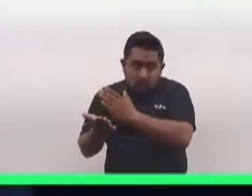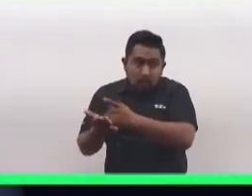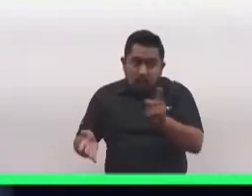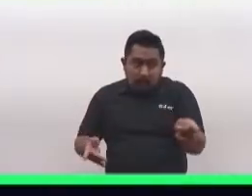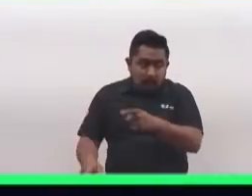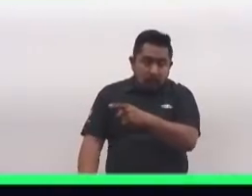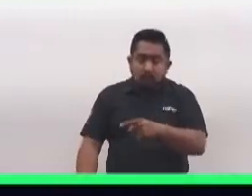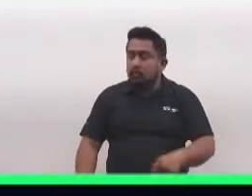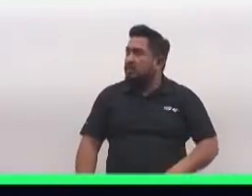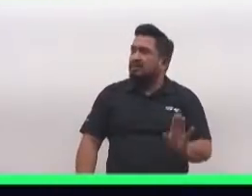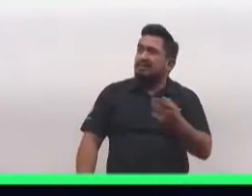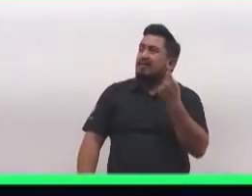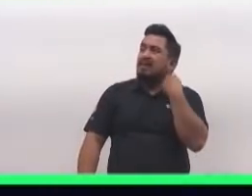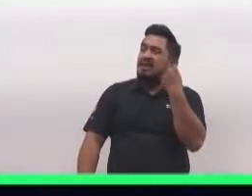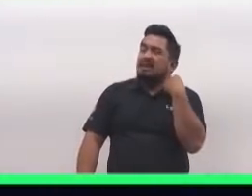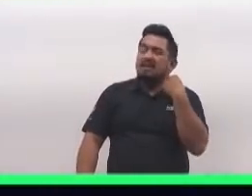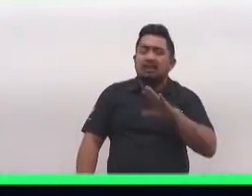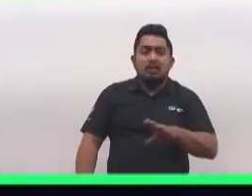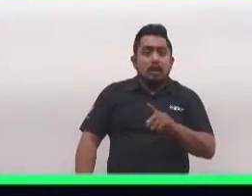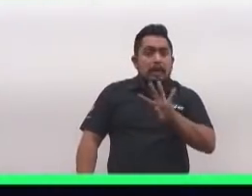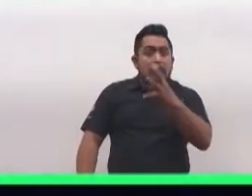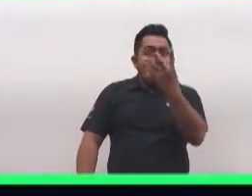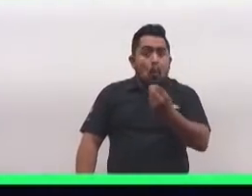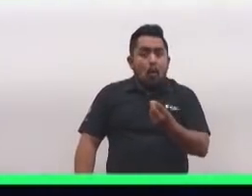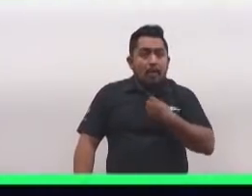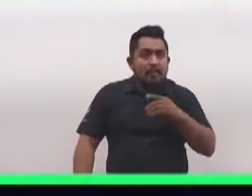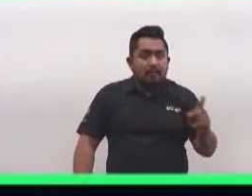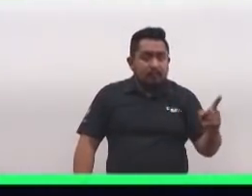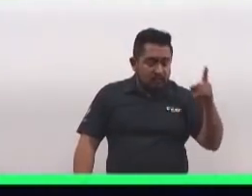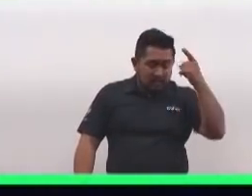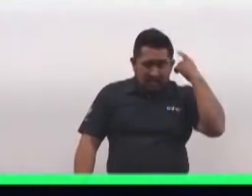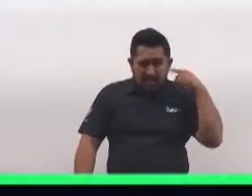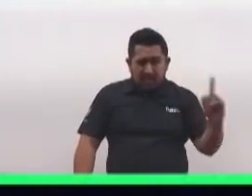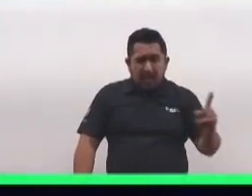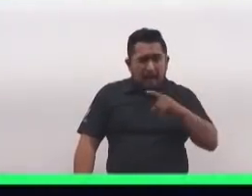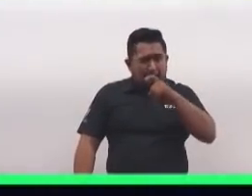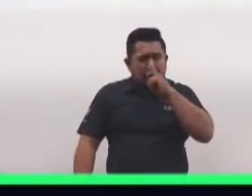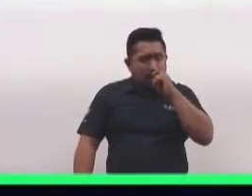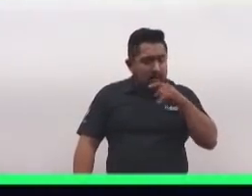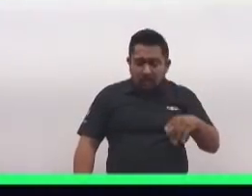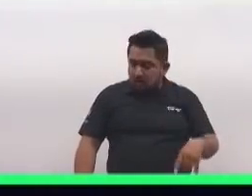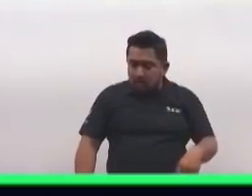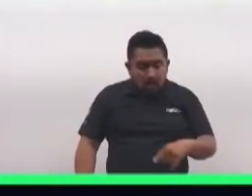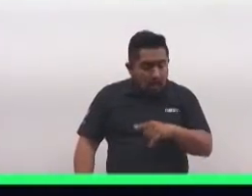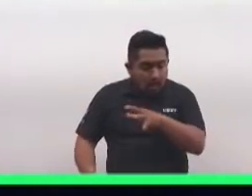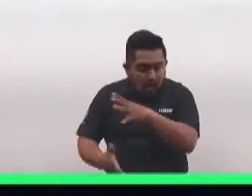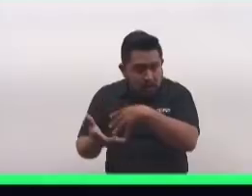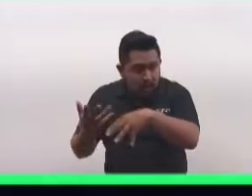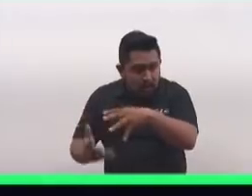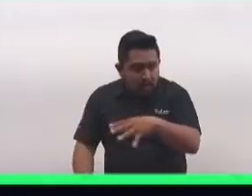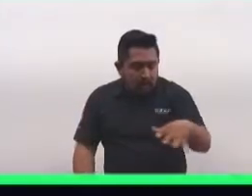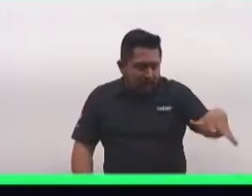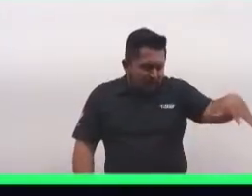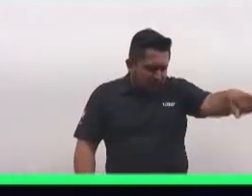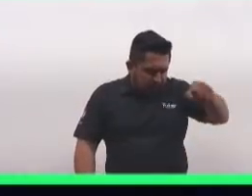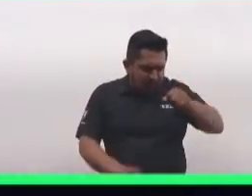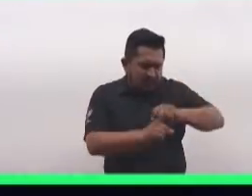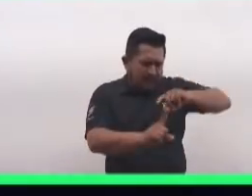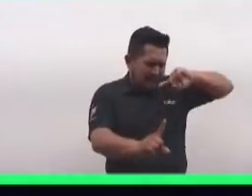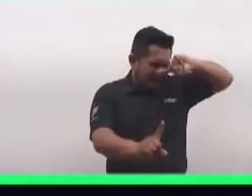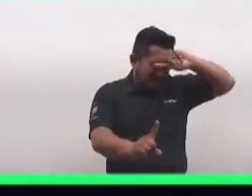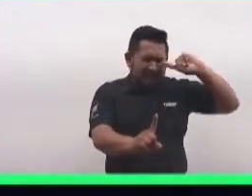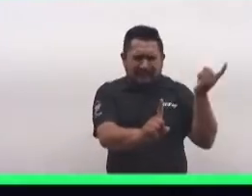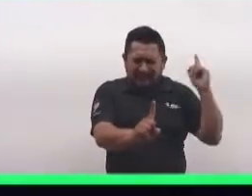porque era un de cerda nadi simó recuerdo que me pegue una corregida de que esto ya no se puede andar fue tan grave la